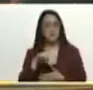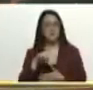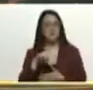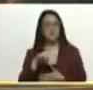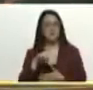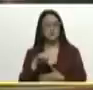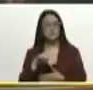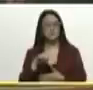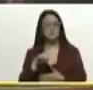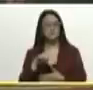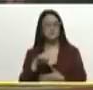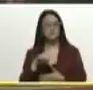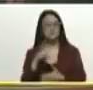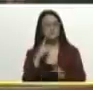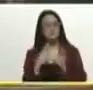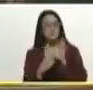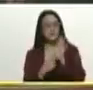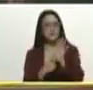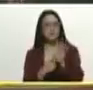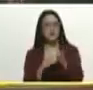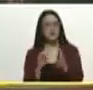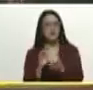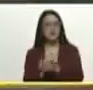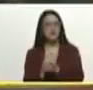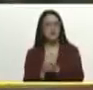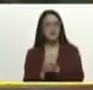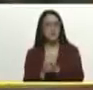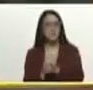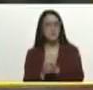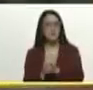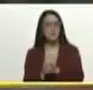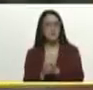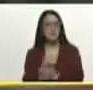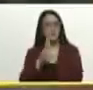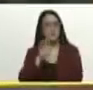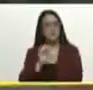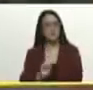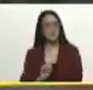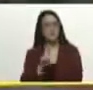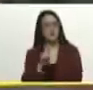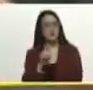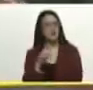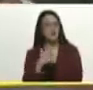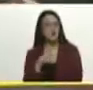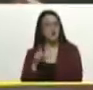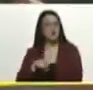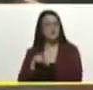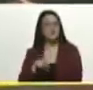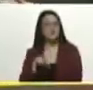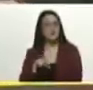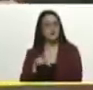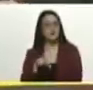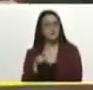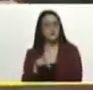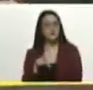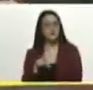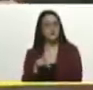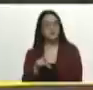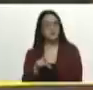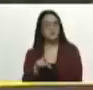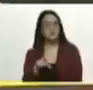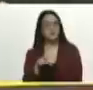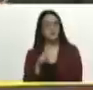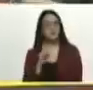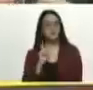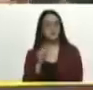que hacer es mostrarles a los compañeros presidentes qué pasó. Ellos no necesariamente tendrán